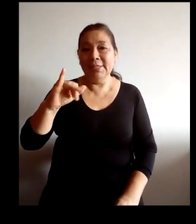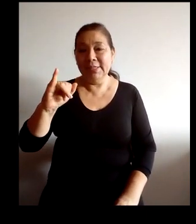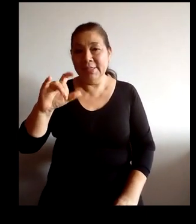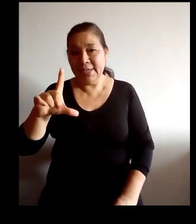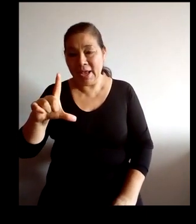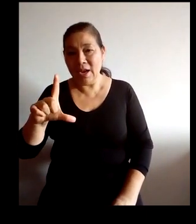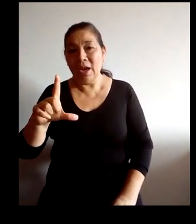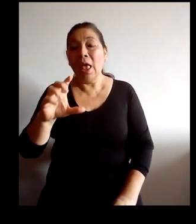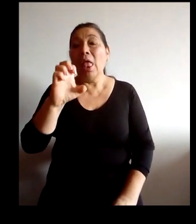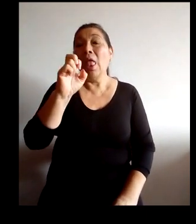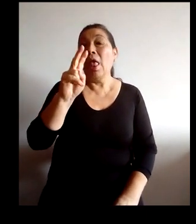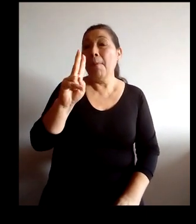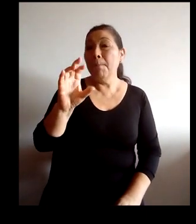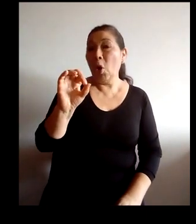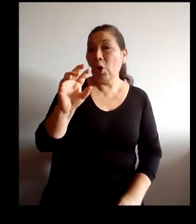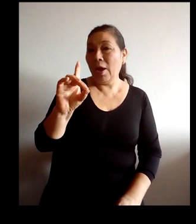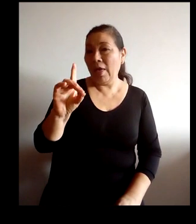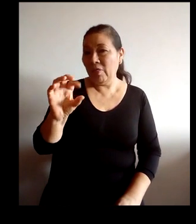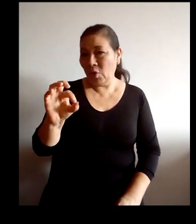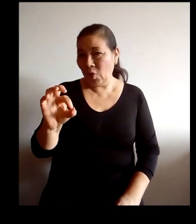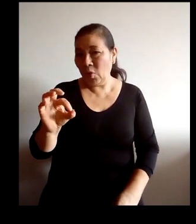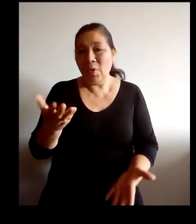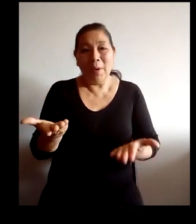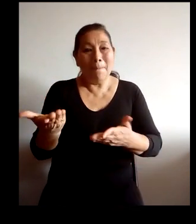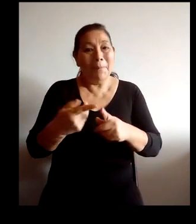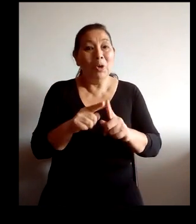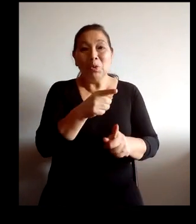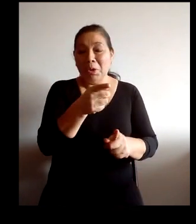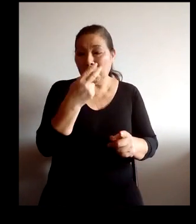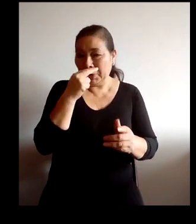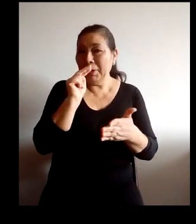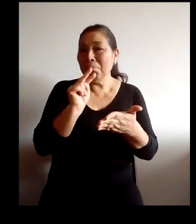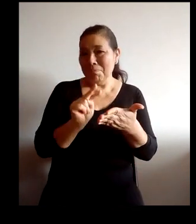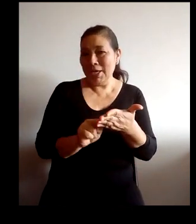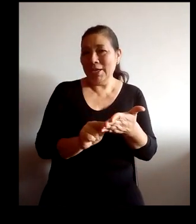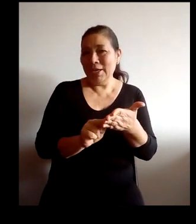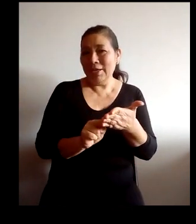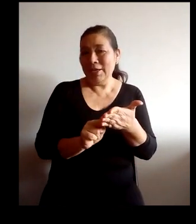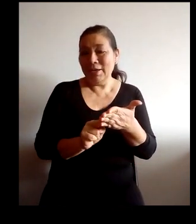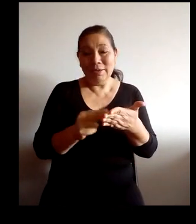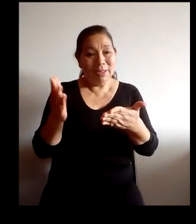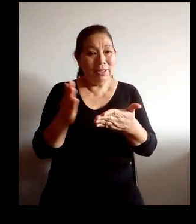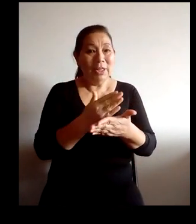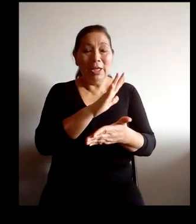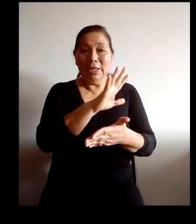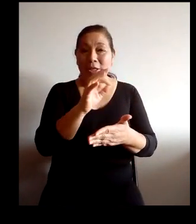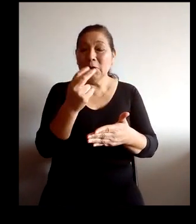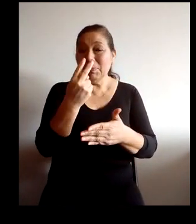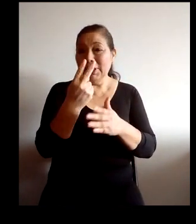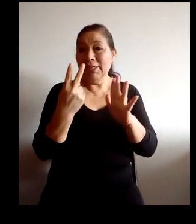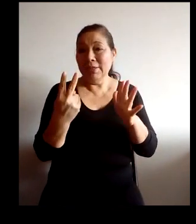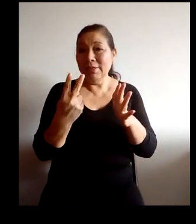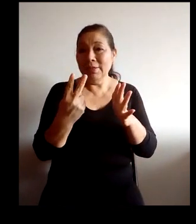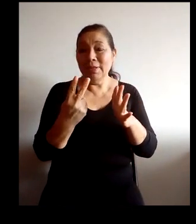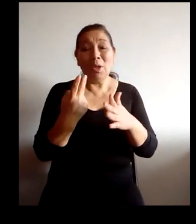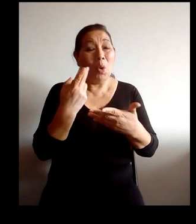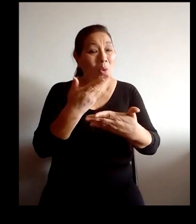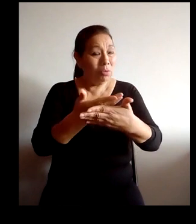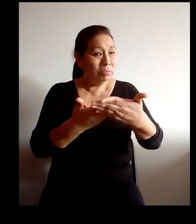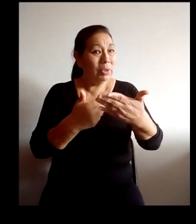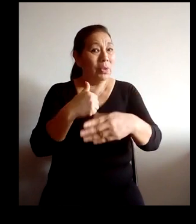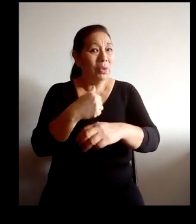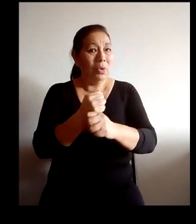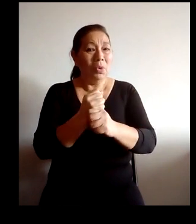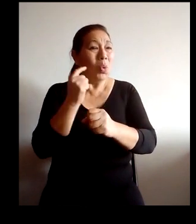fojas 527 únicamente obra un audiograma. Es decir, la norma señala que mínimo se deben practicar 2